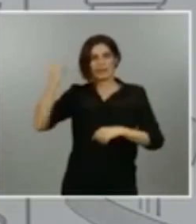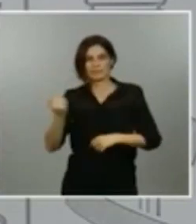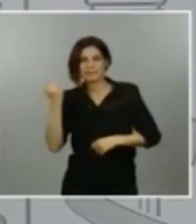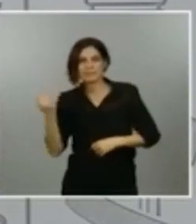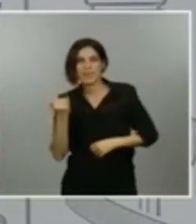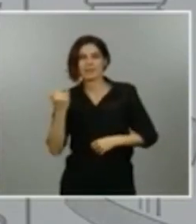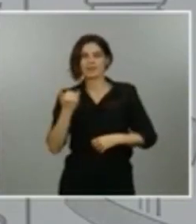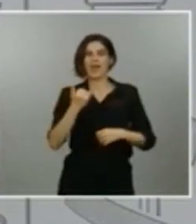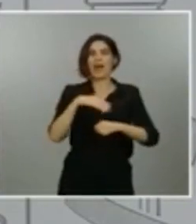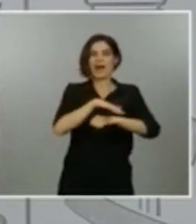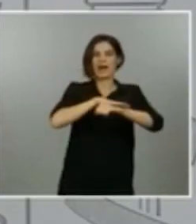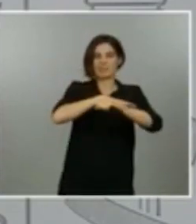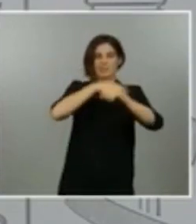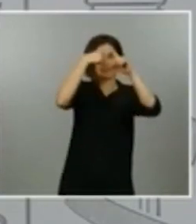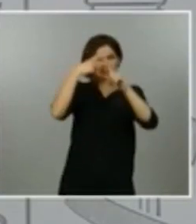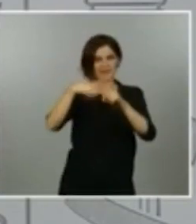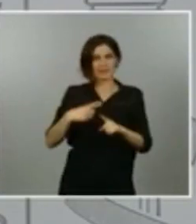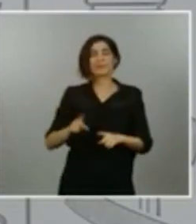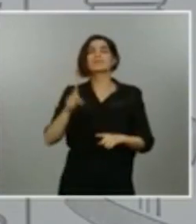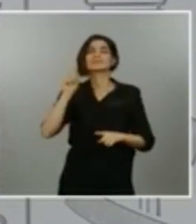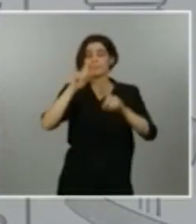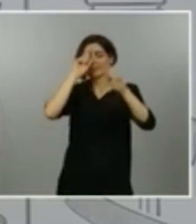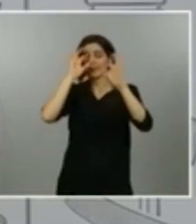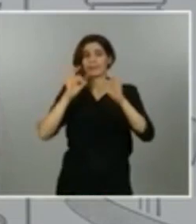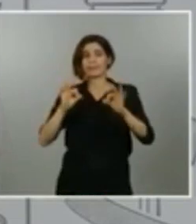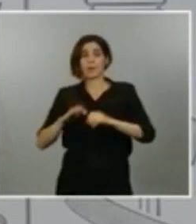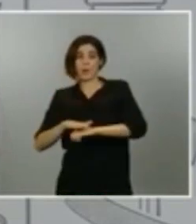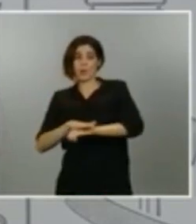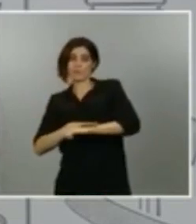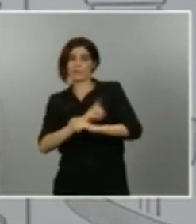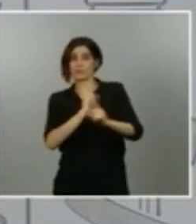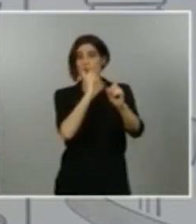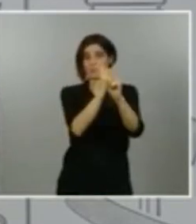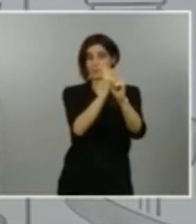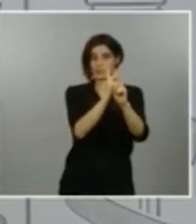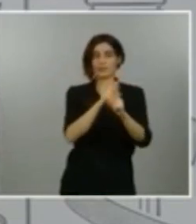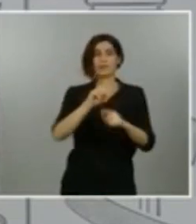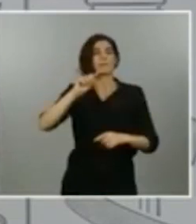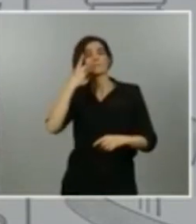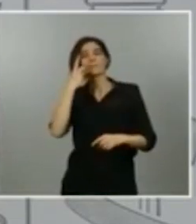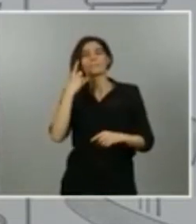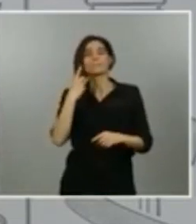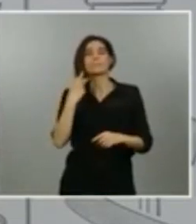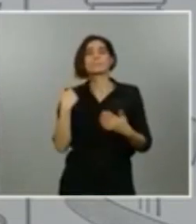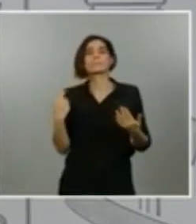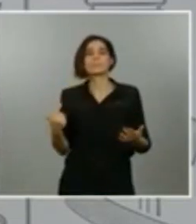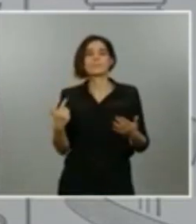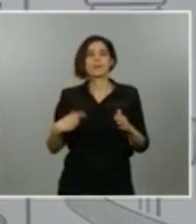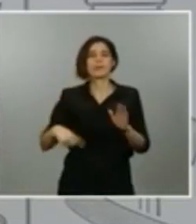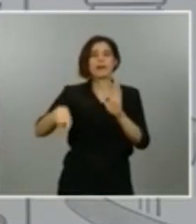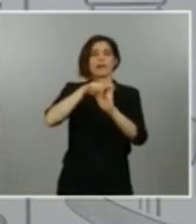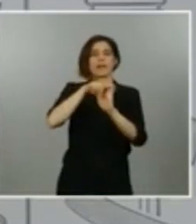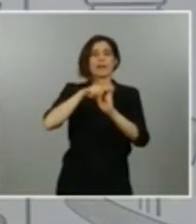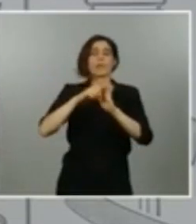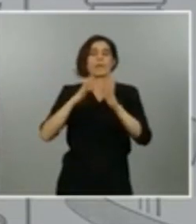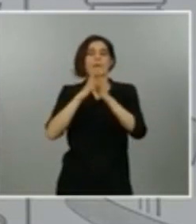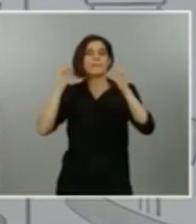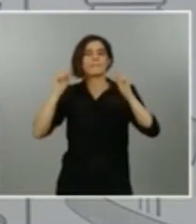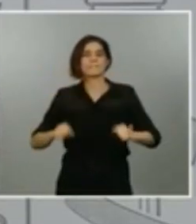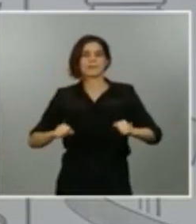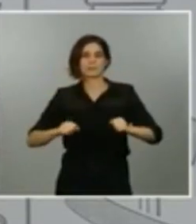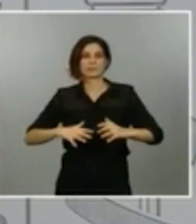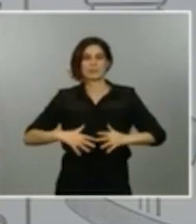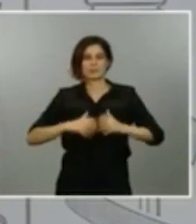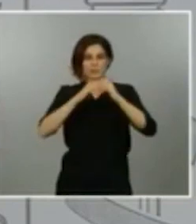autónomas tenían que centralizar todas sus órdenes de compra y todas las decisiones estratégicas a través del ministerio de sanidad 5 de marzo antes del 8 de marzo de la famosa